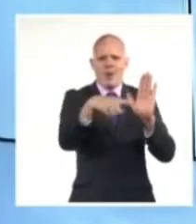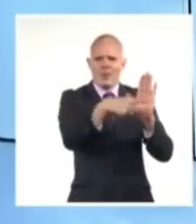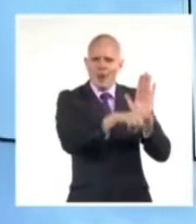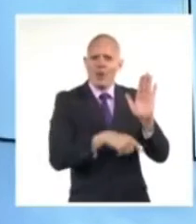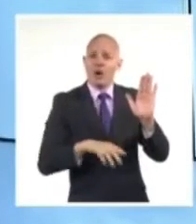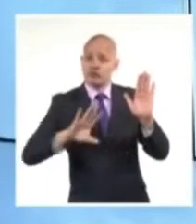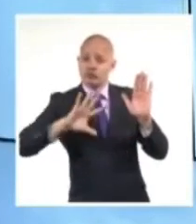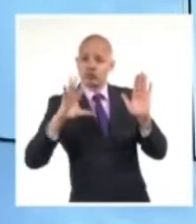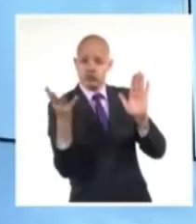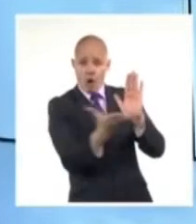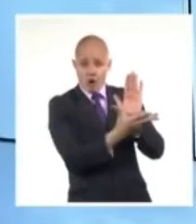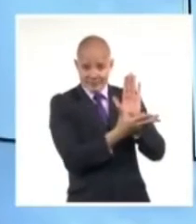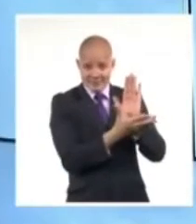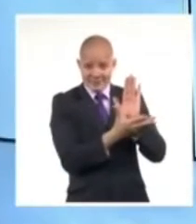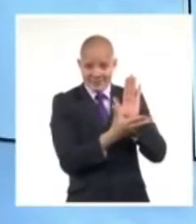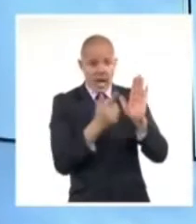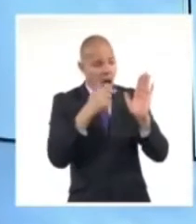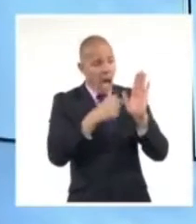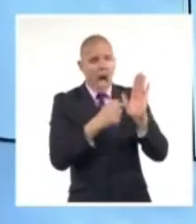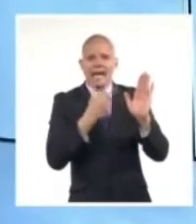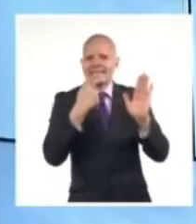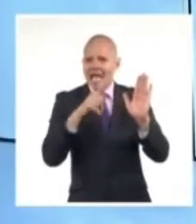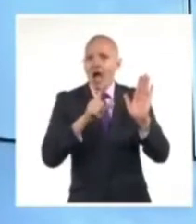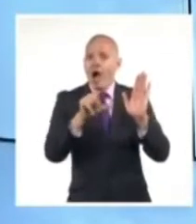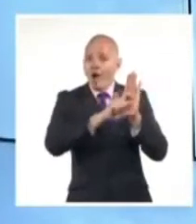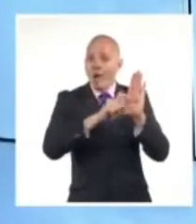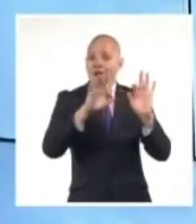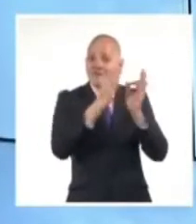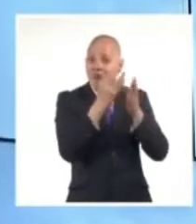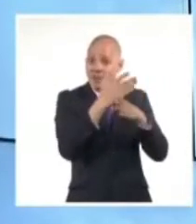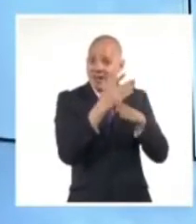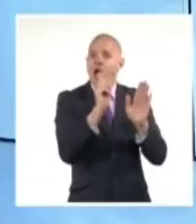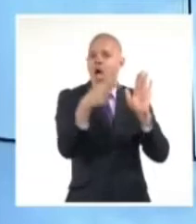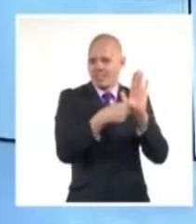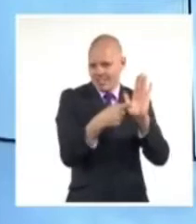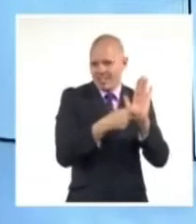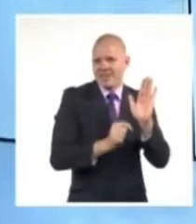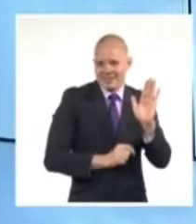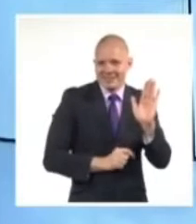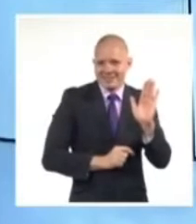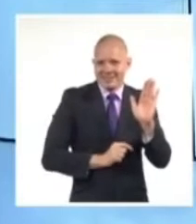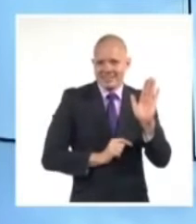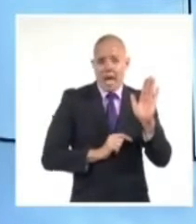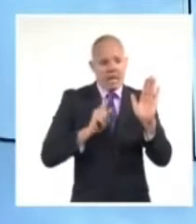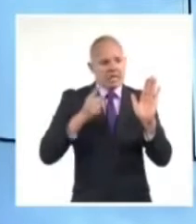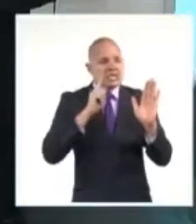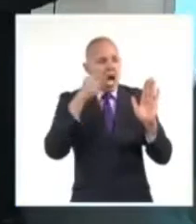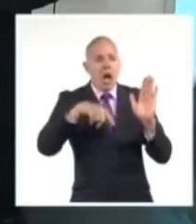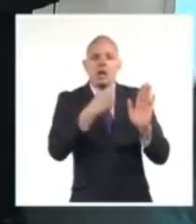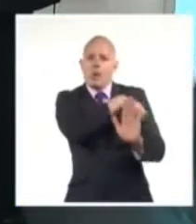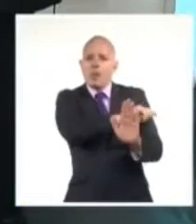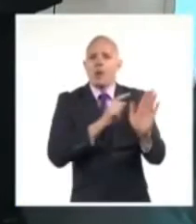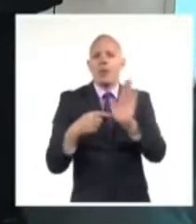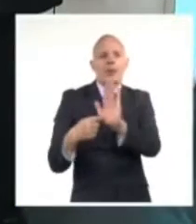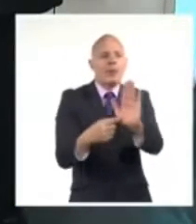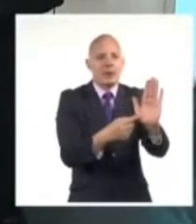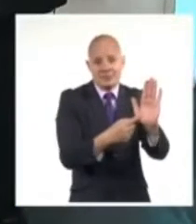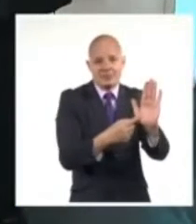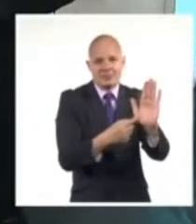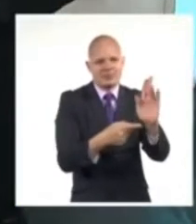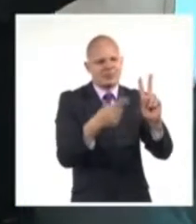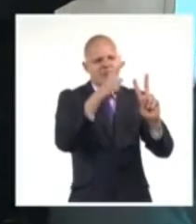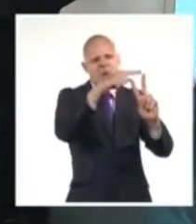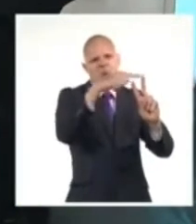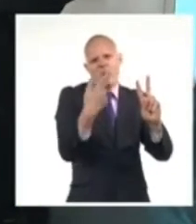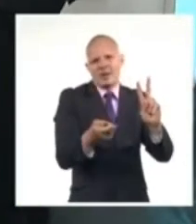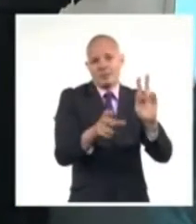teníamos que elaborar un proyecto de Código de la Familia y llevar un Código de la Familia después a referendo, a consulta y referendo. Sí. Estamos hablando que desde